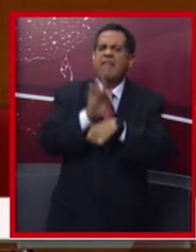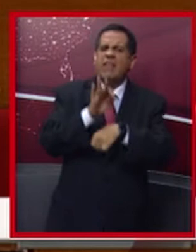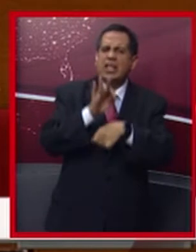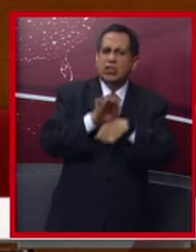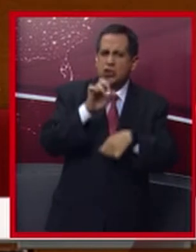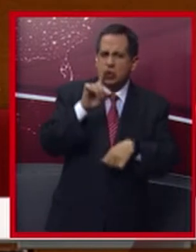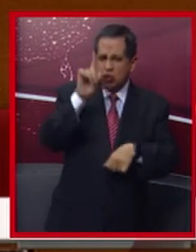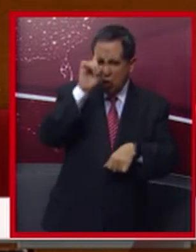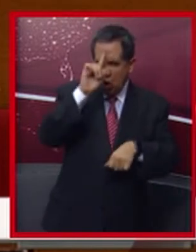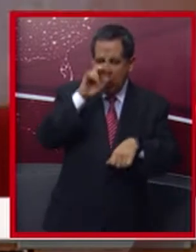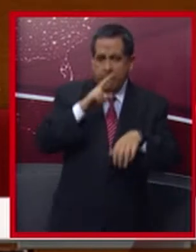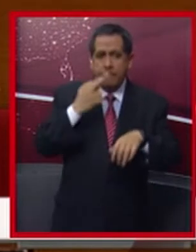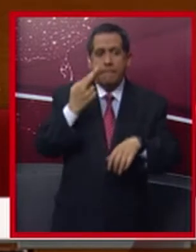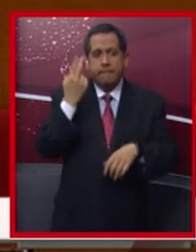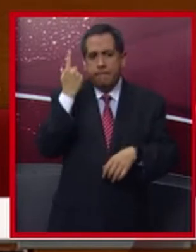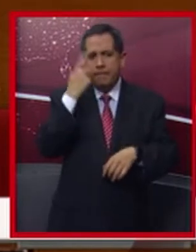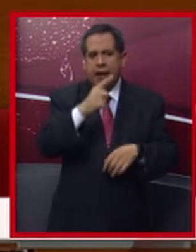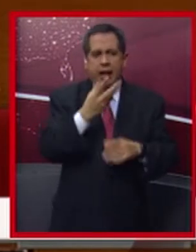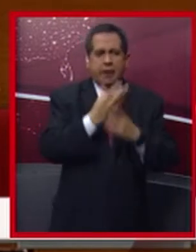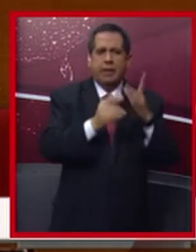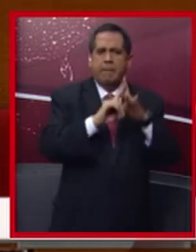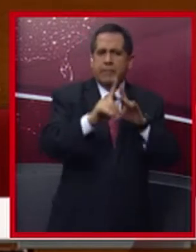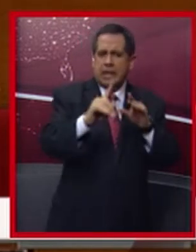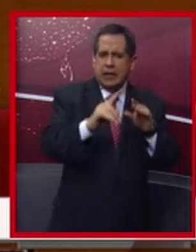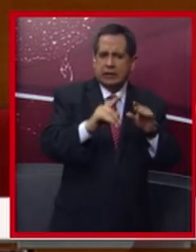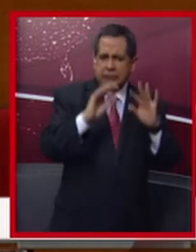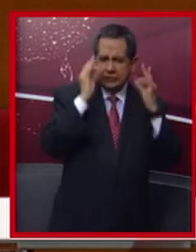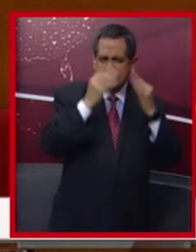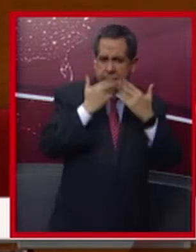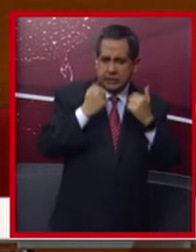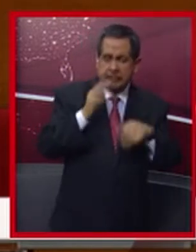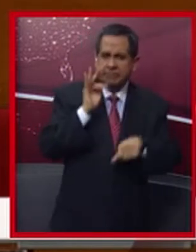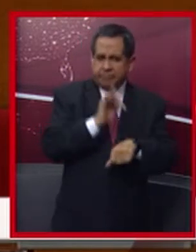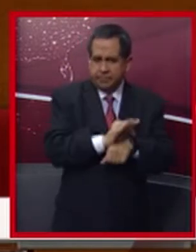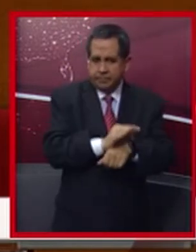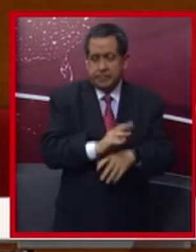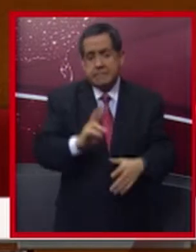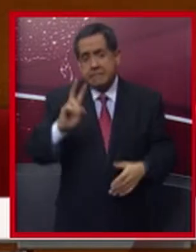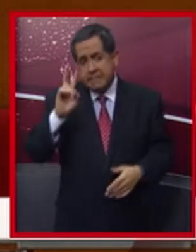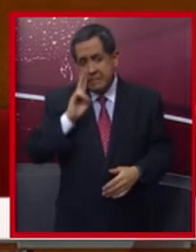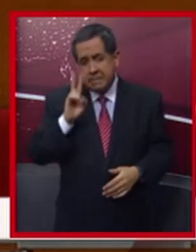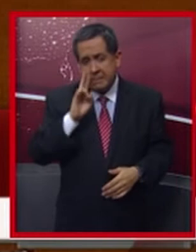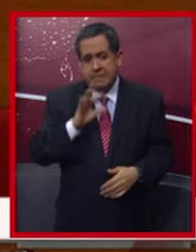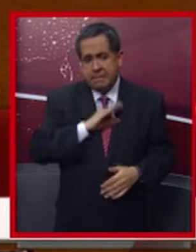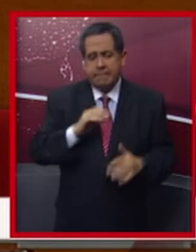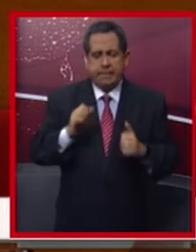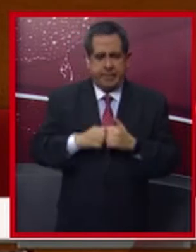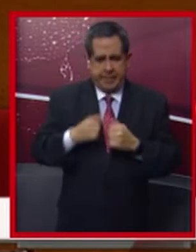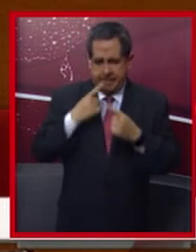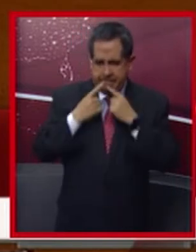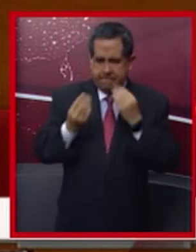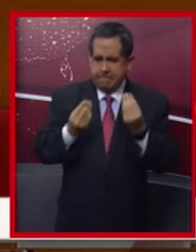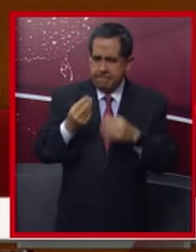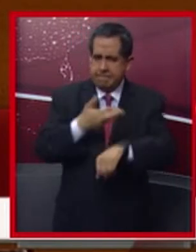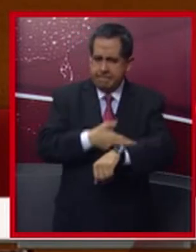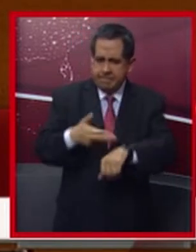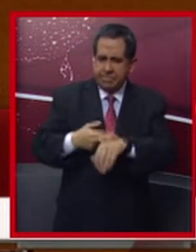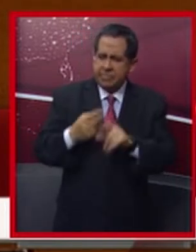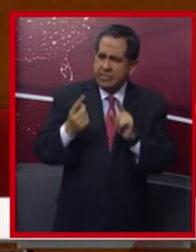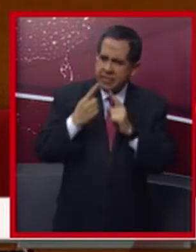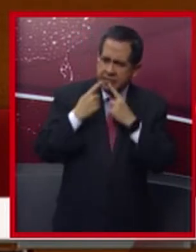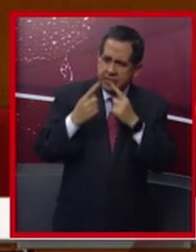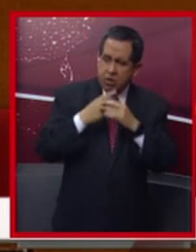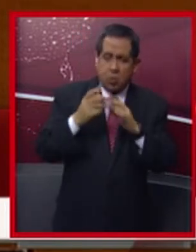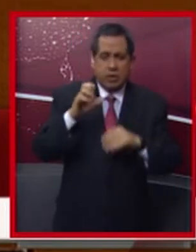migrante y que esto vamos a intentar desde la vía diplomática y a través de los esfuerzos que pueda hacer la